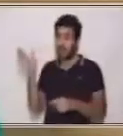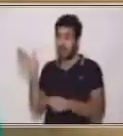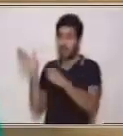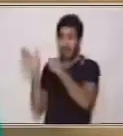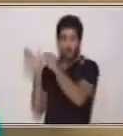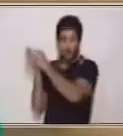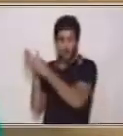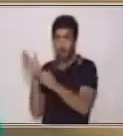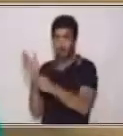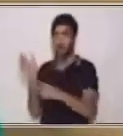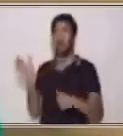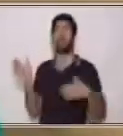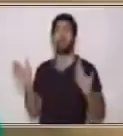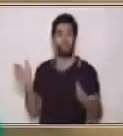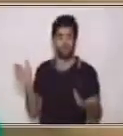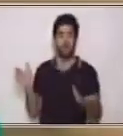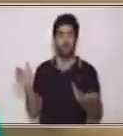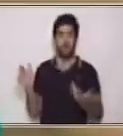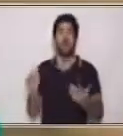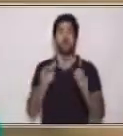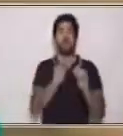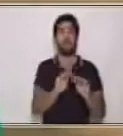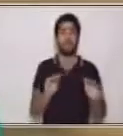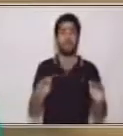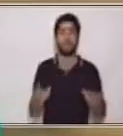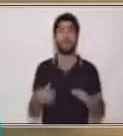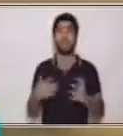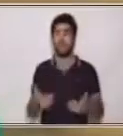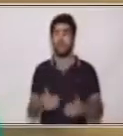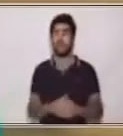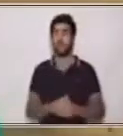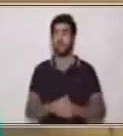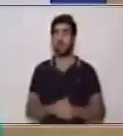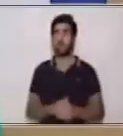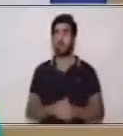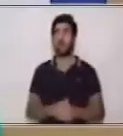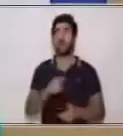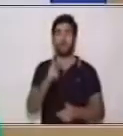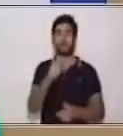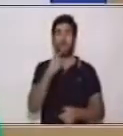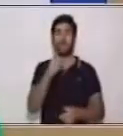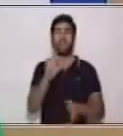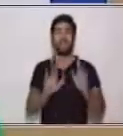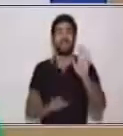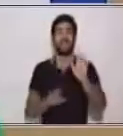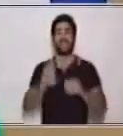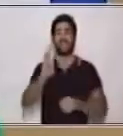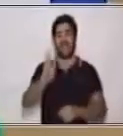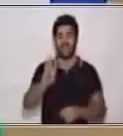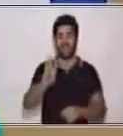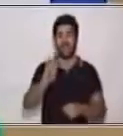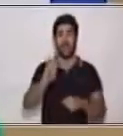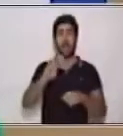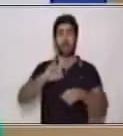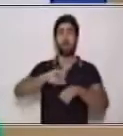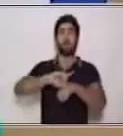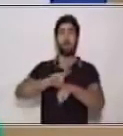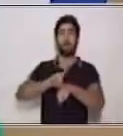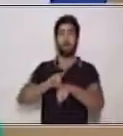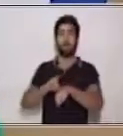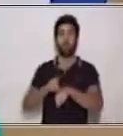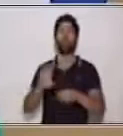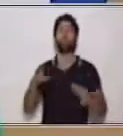la media, dice que se tardarían 13 minutos. ¿Cuántos 13 minutos en caminar